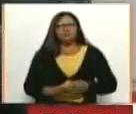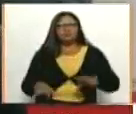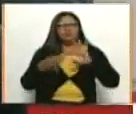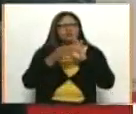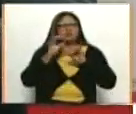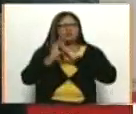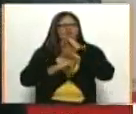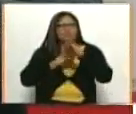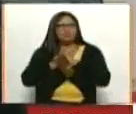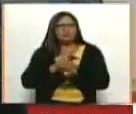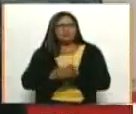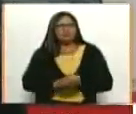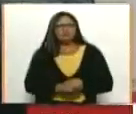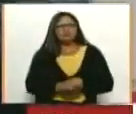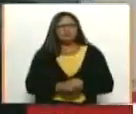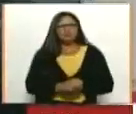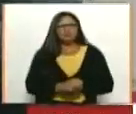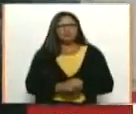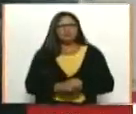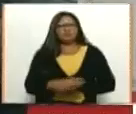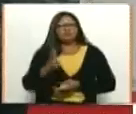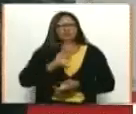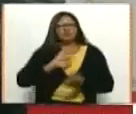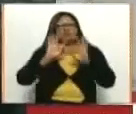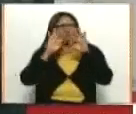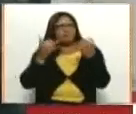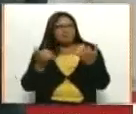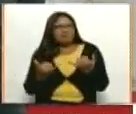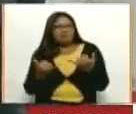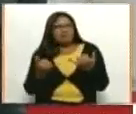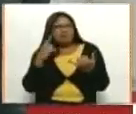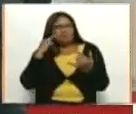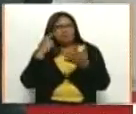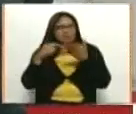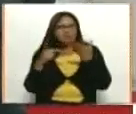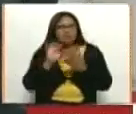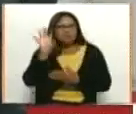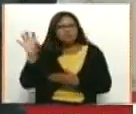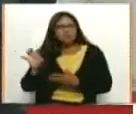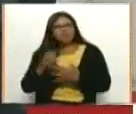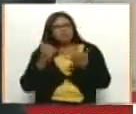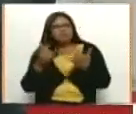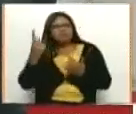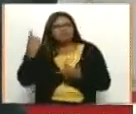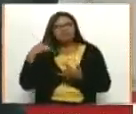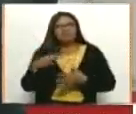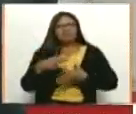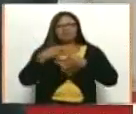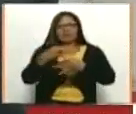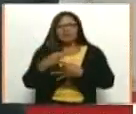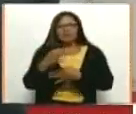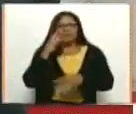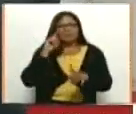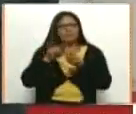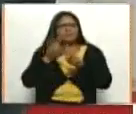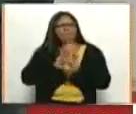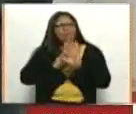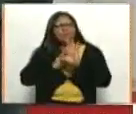Y en muchos otros aspectos, estos países tienen el interés legítimo